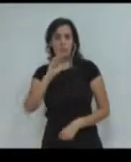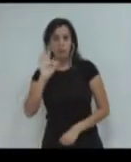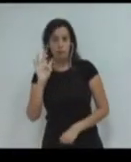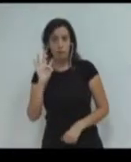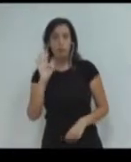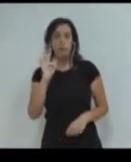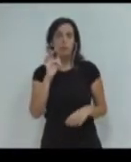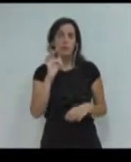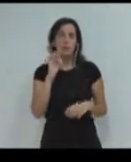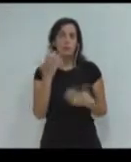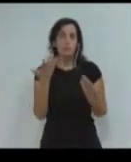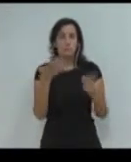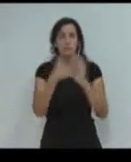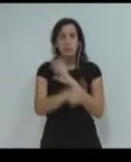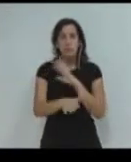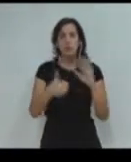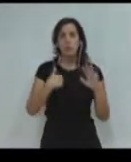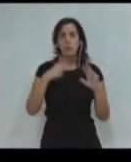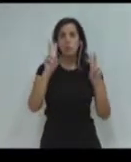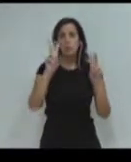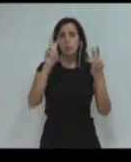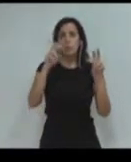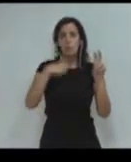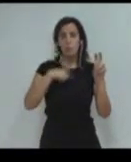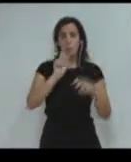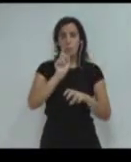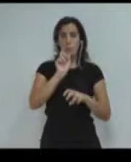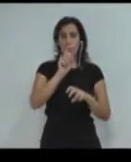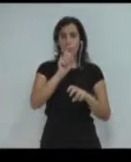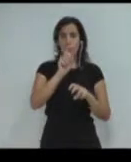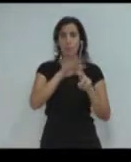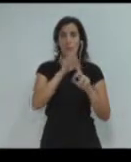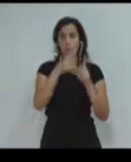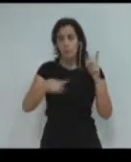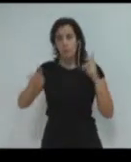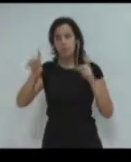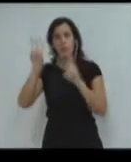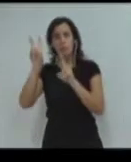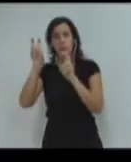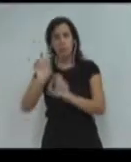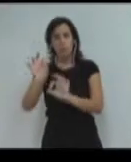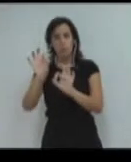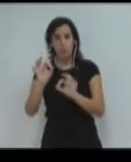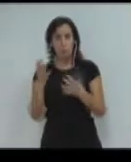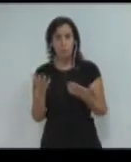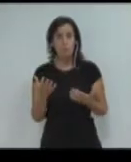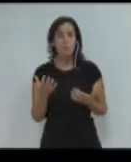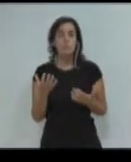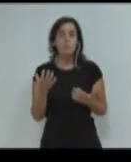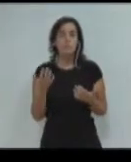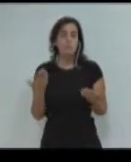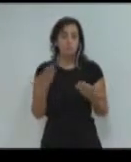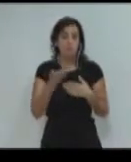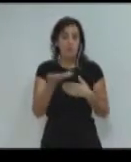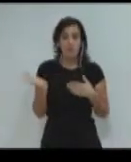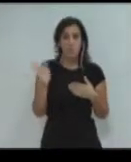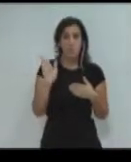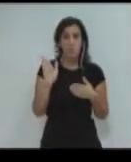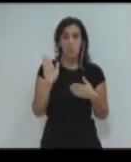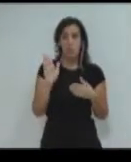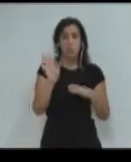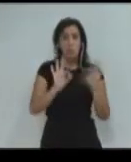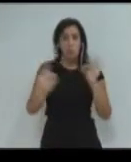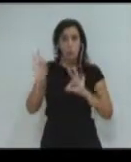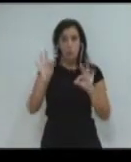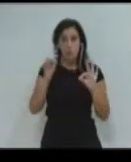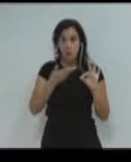decir, que uno pueda pinchar en un determinado título para que vaya a ese capítulo concreto, pero el resto de opciones, en su